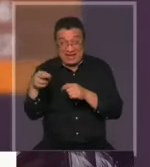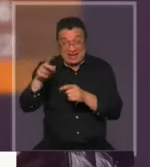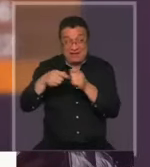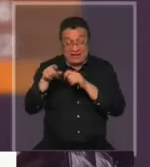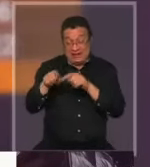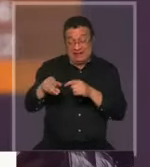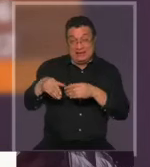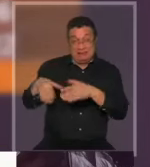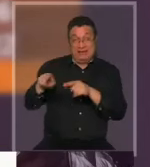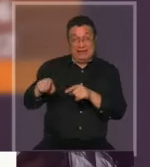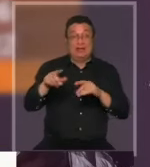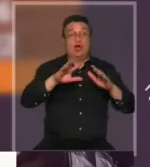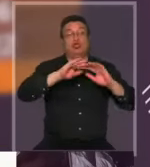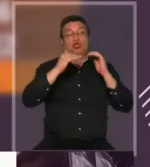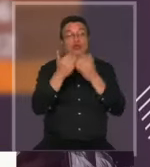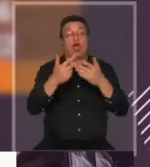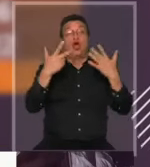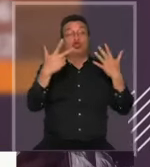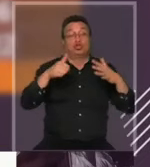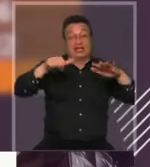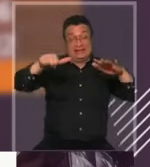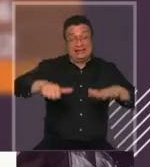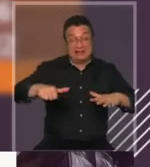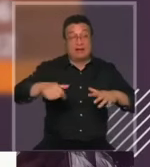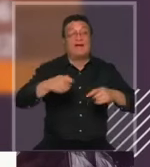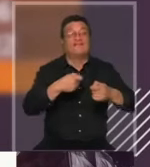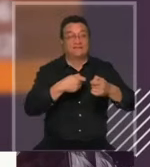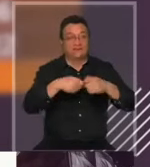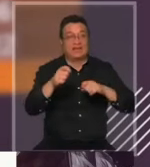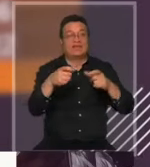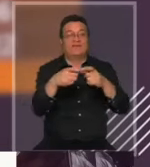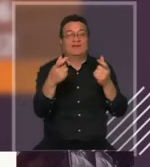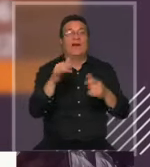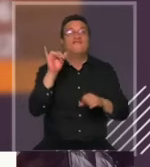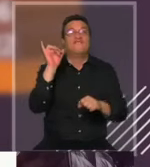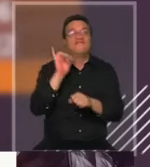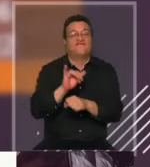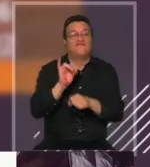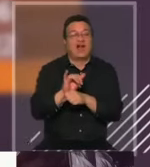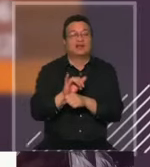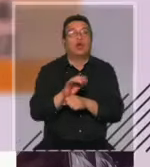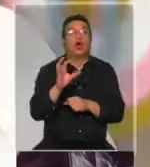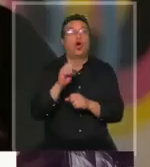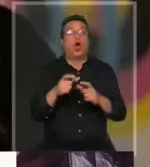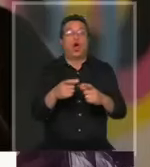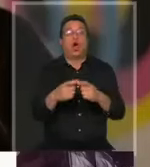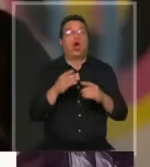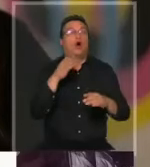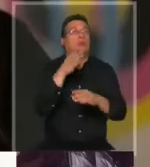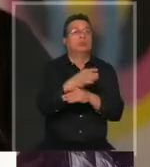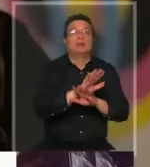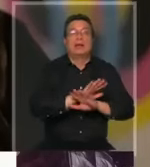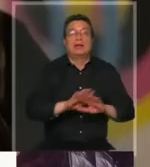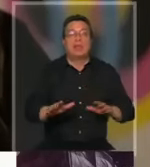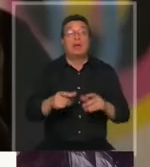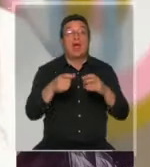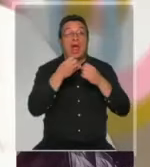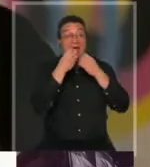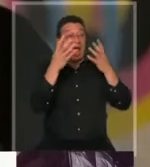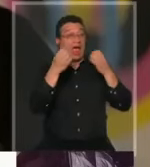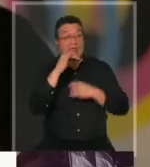entradas, 816 corresponderían a venta de tickets falsos o que nunca llegaron. Para todos los conciertos siempre pasaba